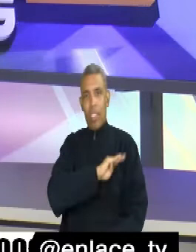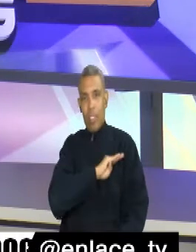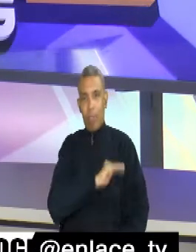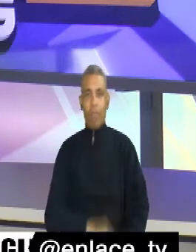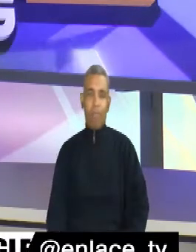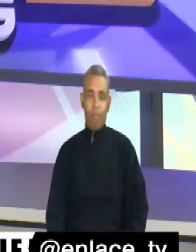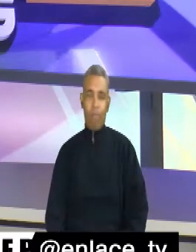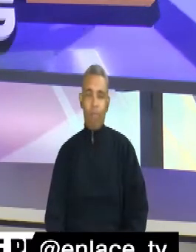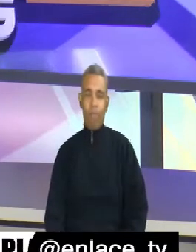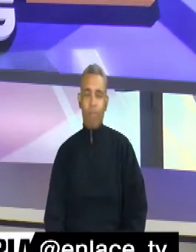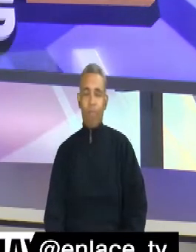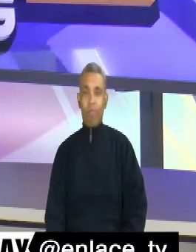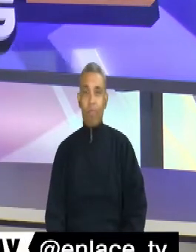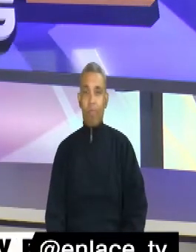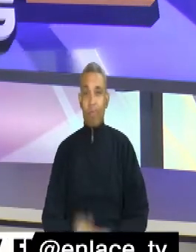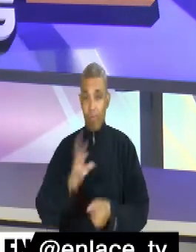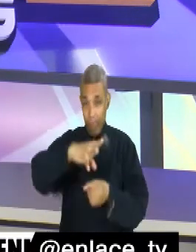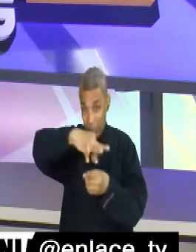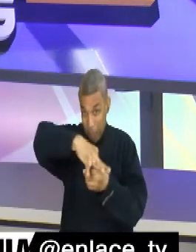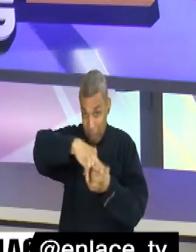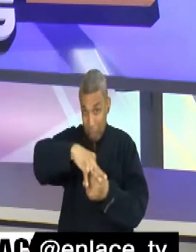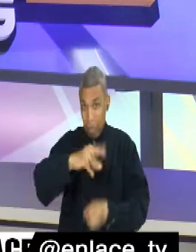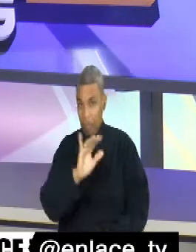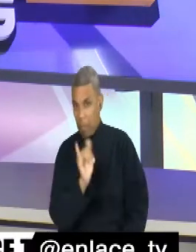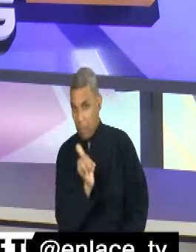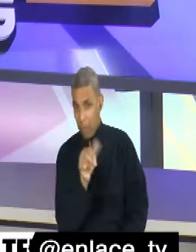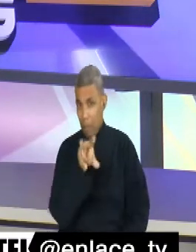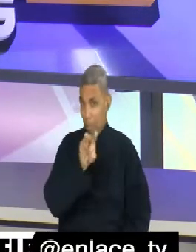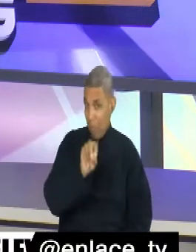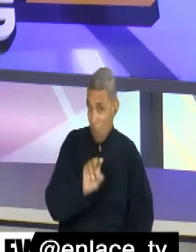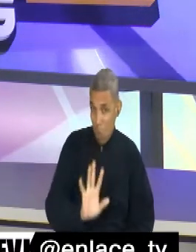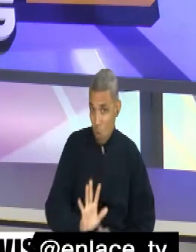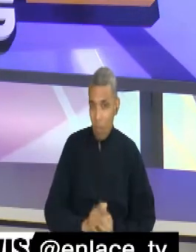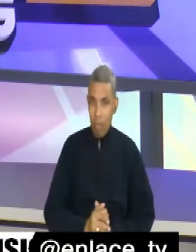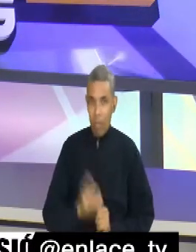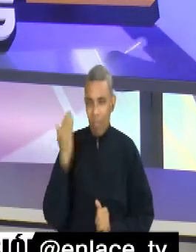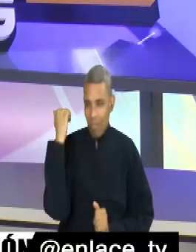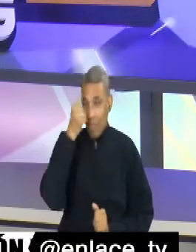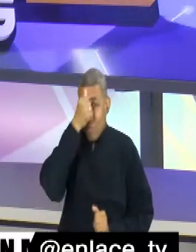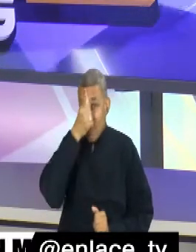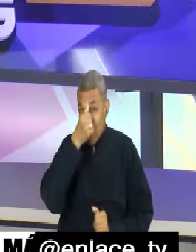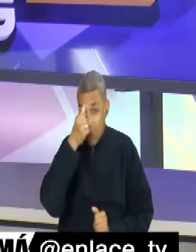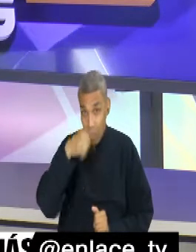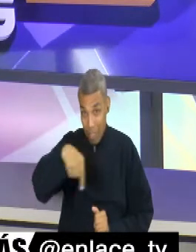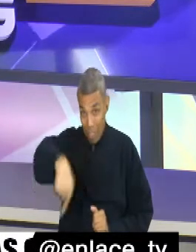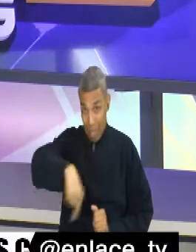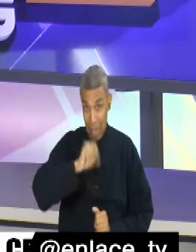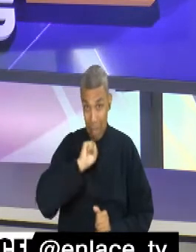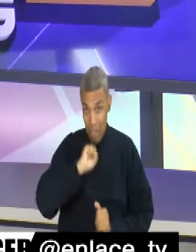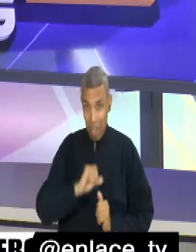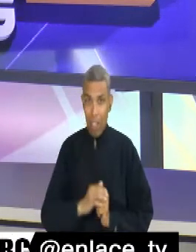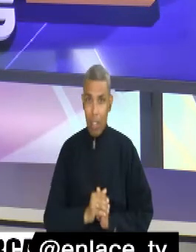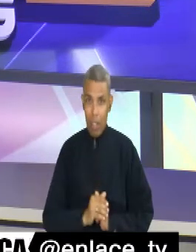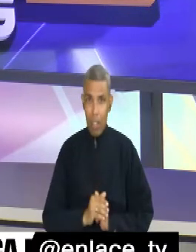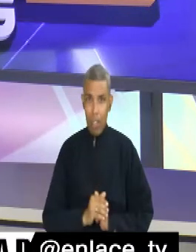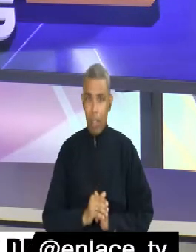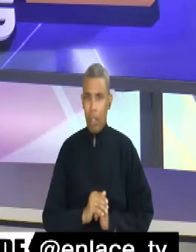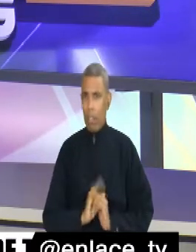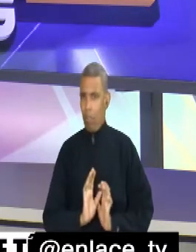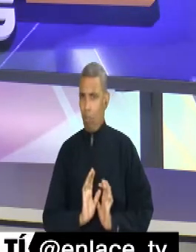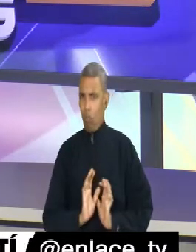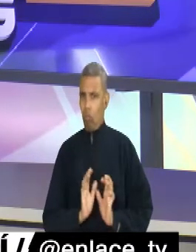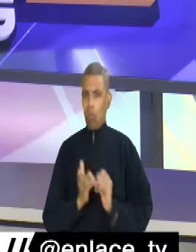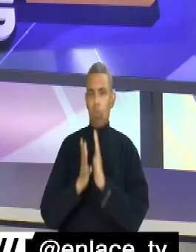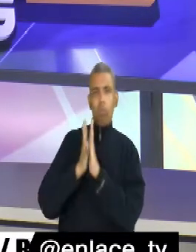Cumplida la jornada electoral de referendo revocatorio de este 2 de julio aquí en Barranca Bermeja, las autoridades entregaron un